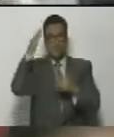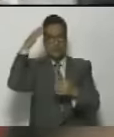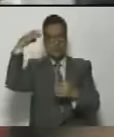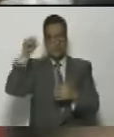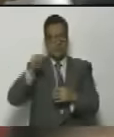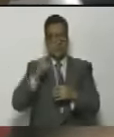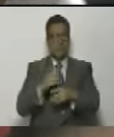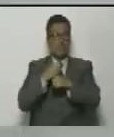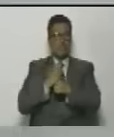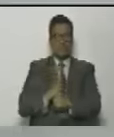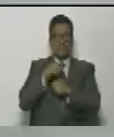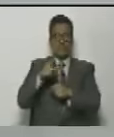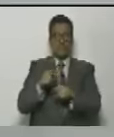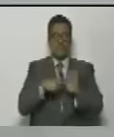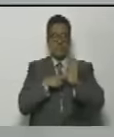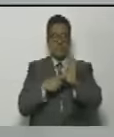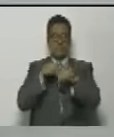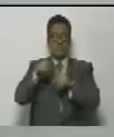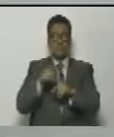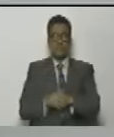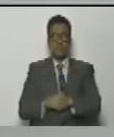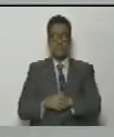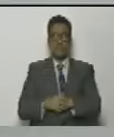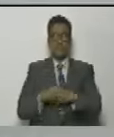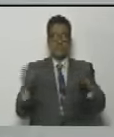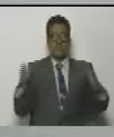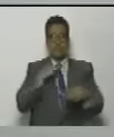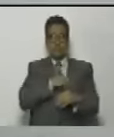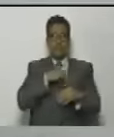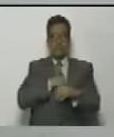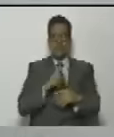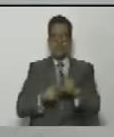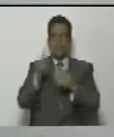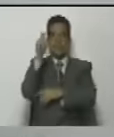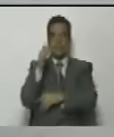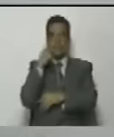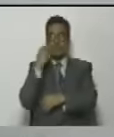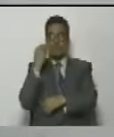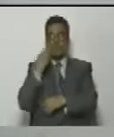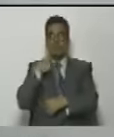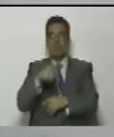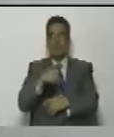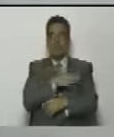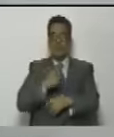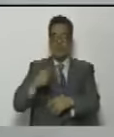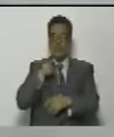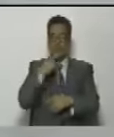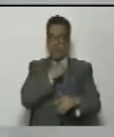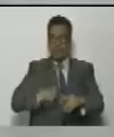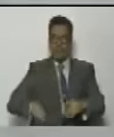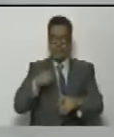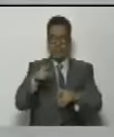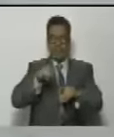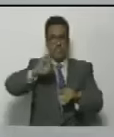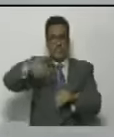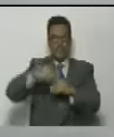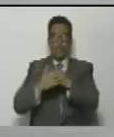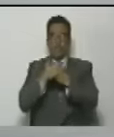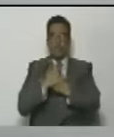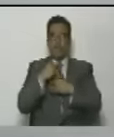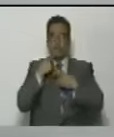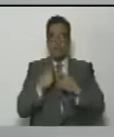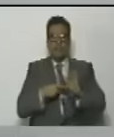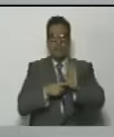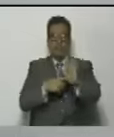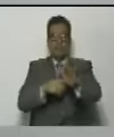sueños y las aspiraciones reflejadas en esta gran misión. Los diputados jóvenes, entonces, querido presidente Jorge Rodríguez, nos ponemos